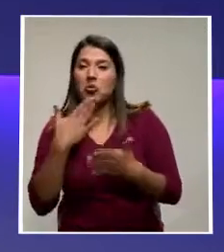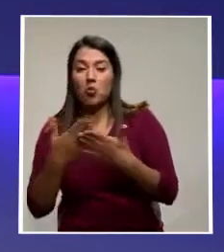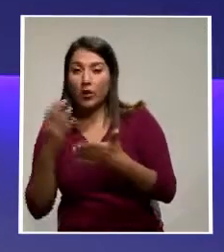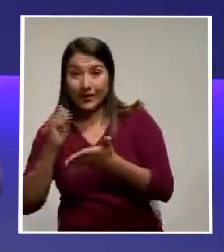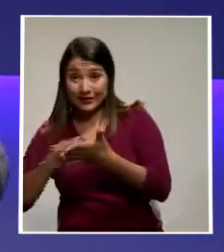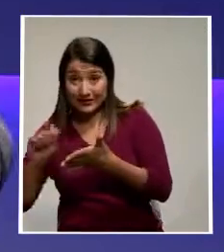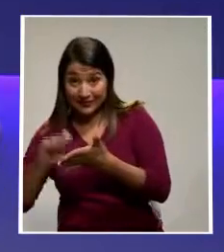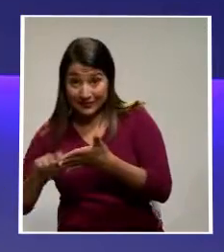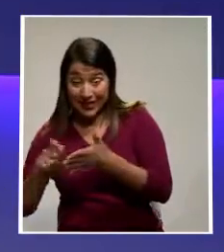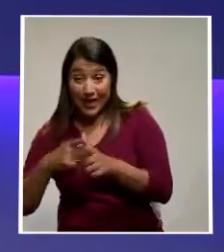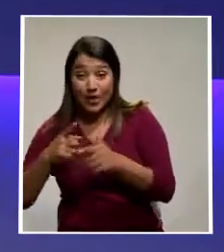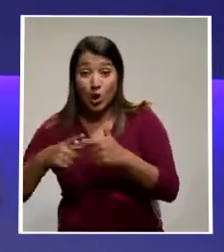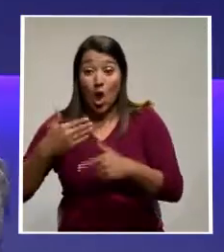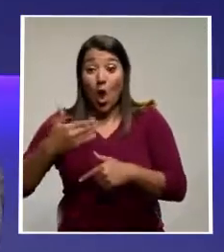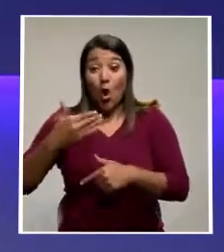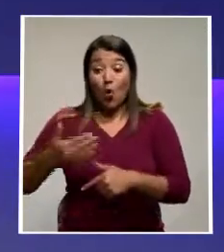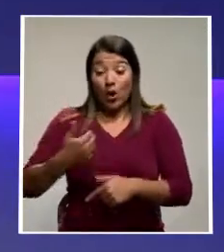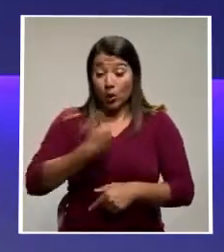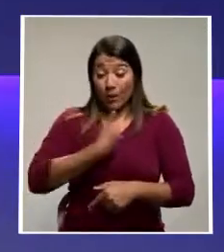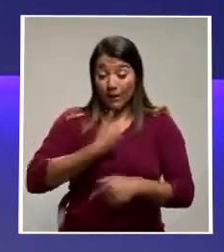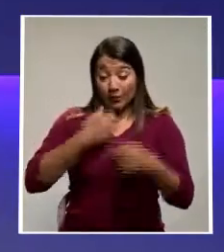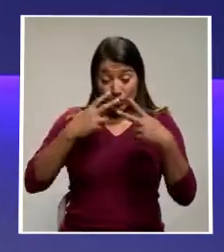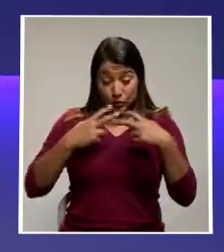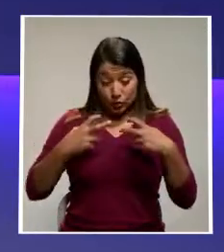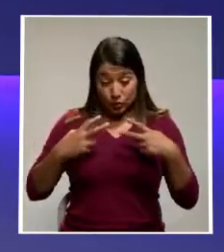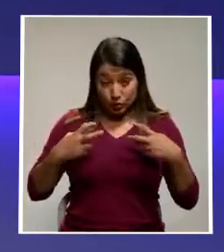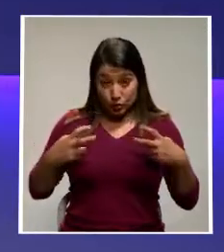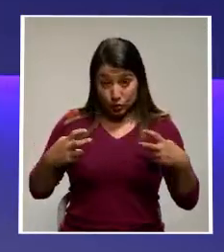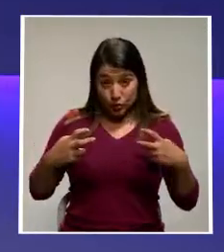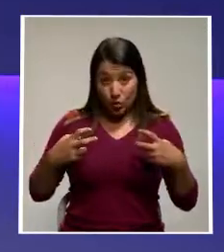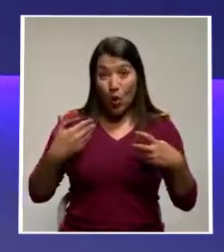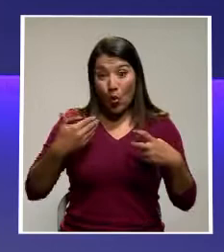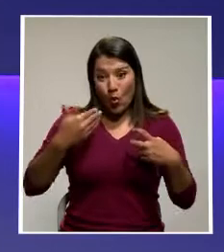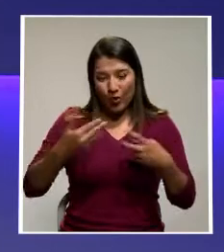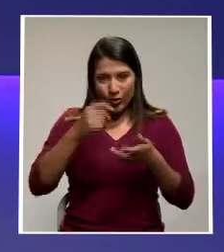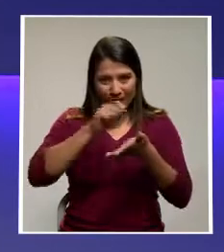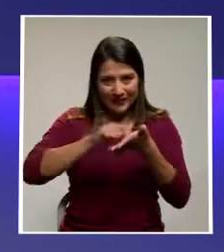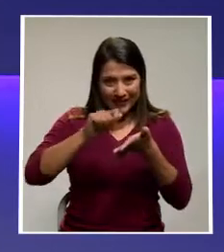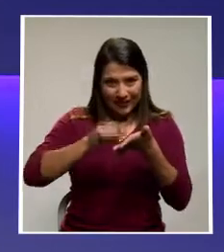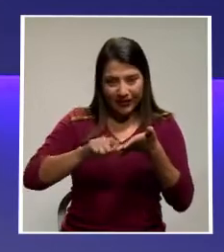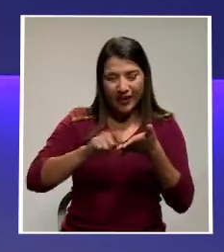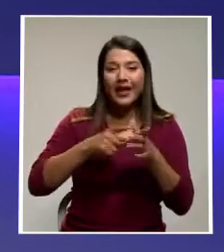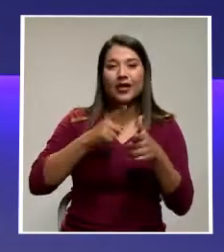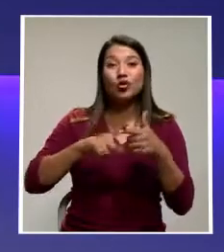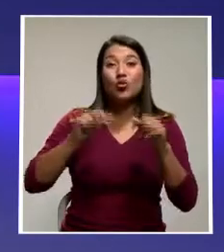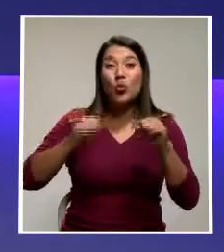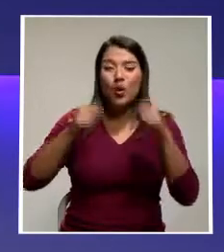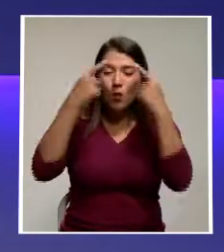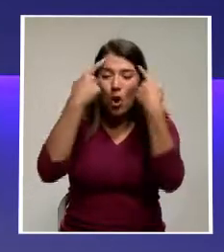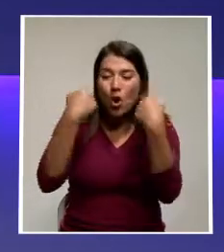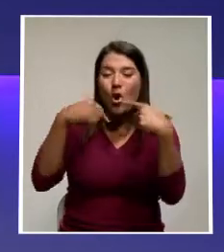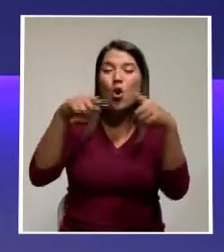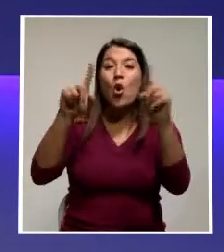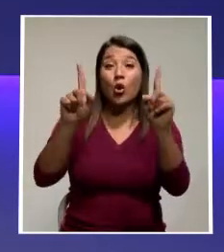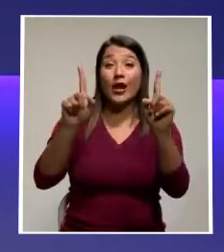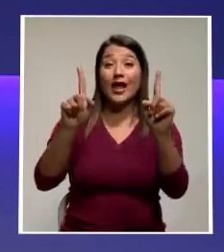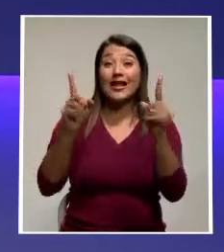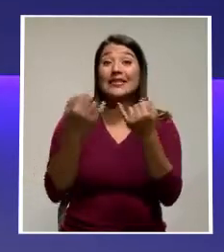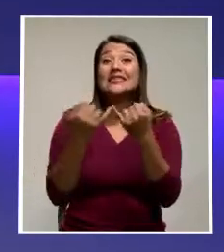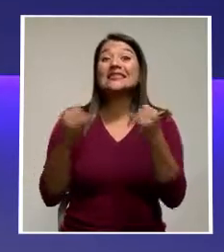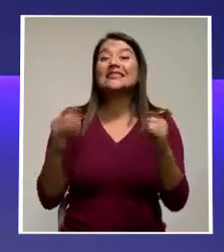exploración interna y de los demás que hacemos mediante la escritura, logramos tejer sin querer